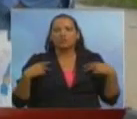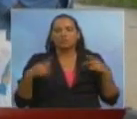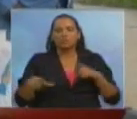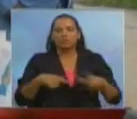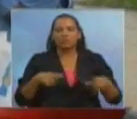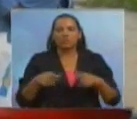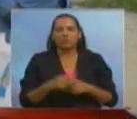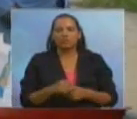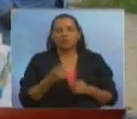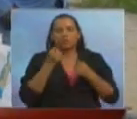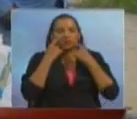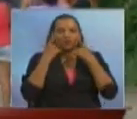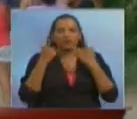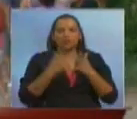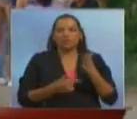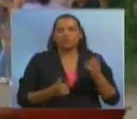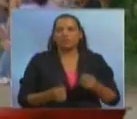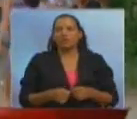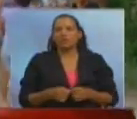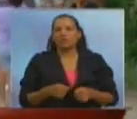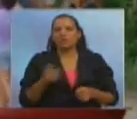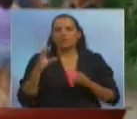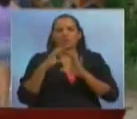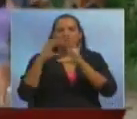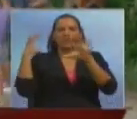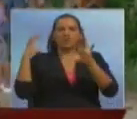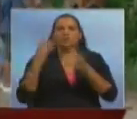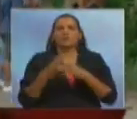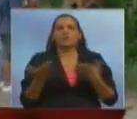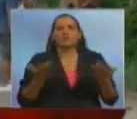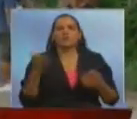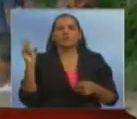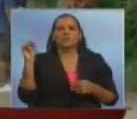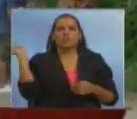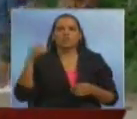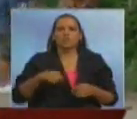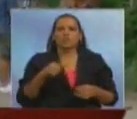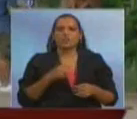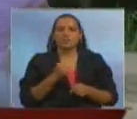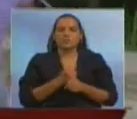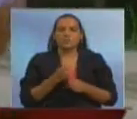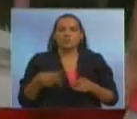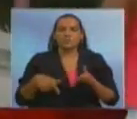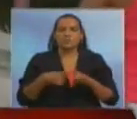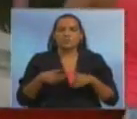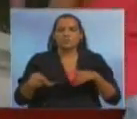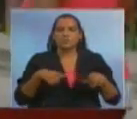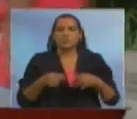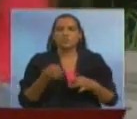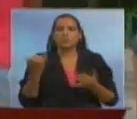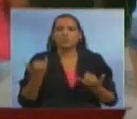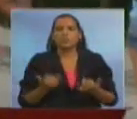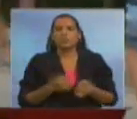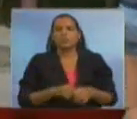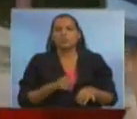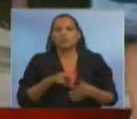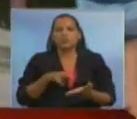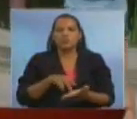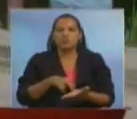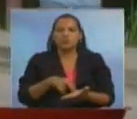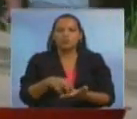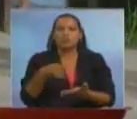sector mostraron su preocupación, por lo que los buses urbanos no pueden transitar por este sitio, por lo que ahora les toca